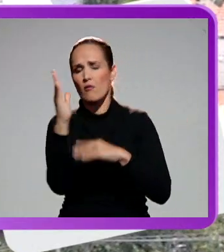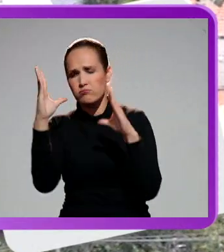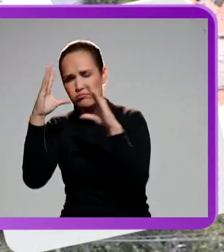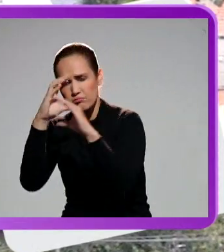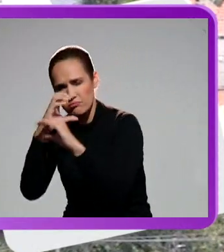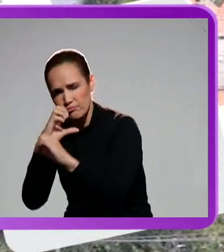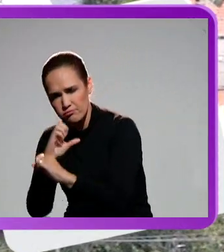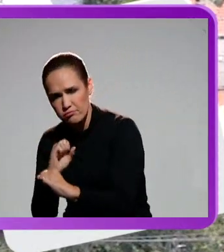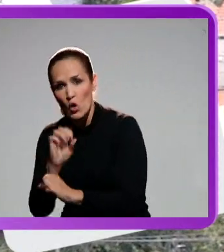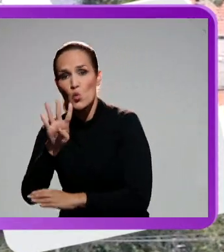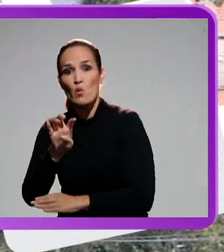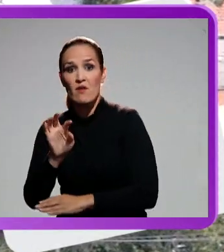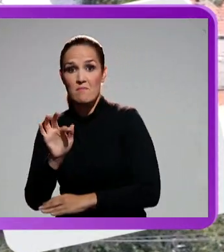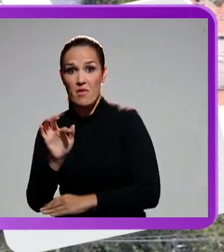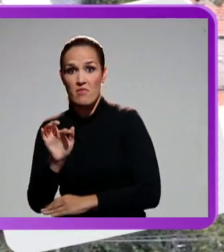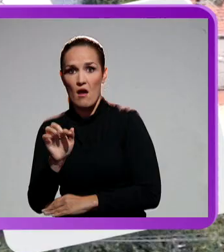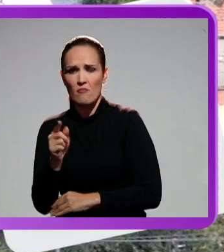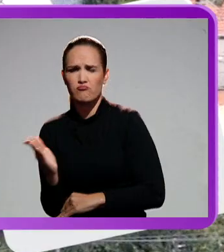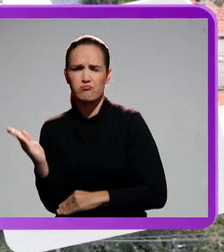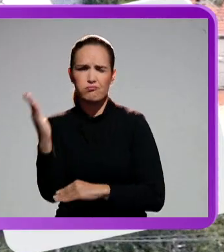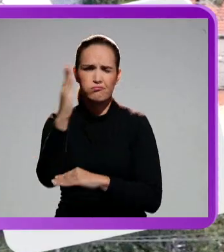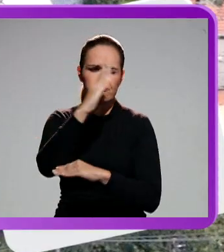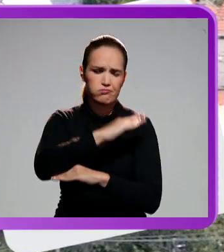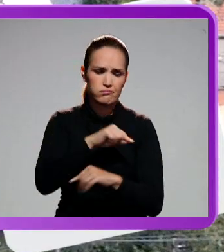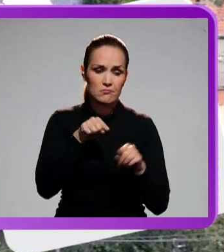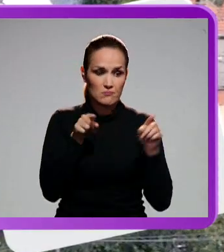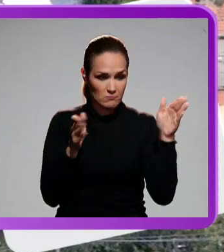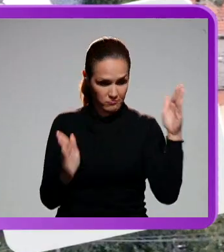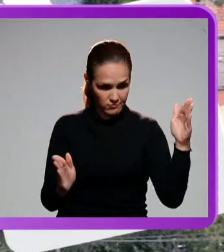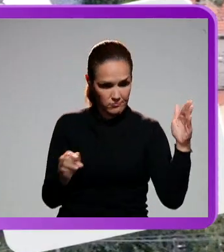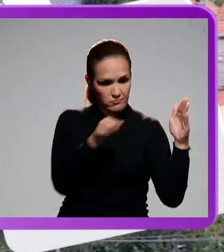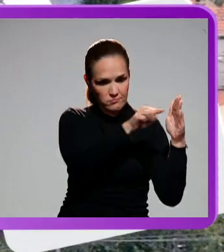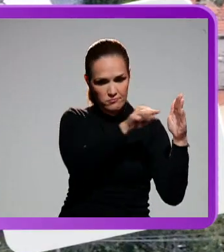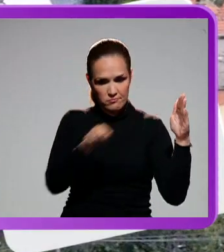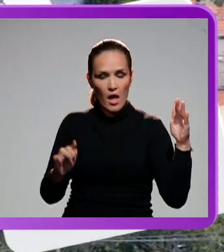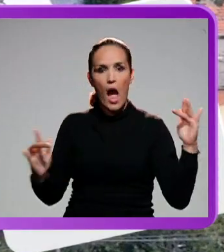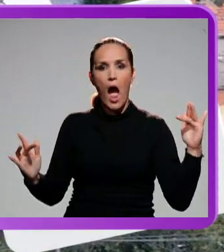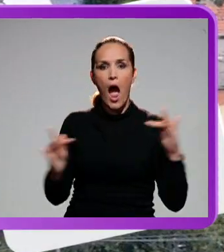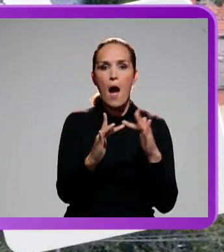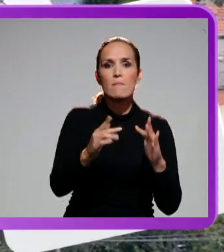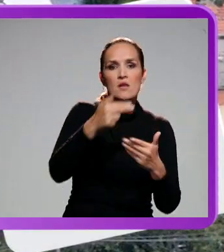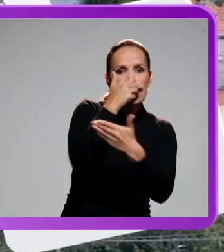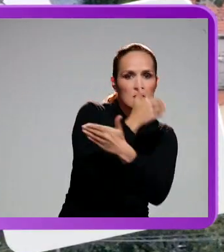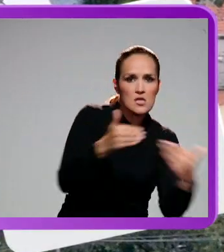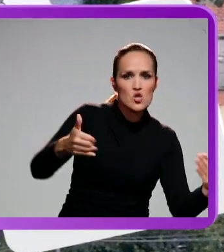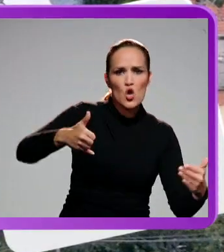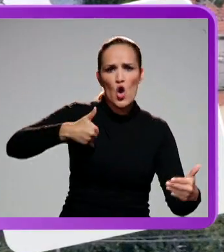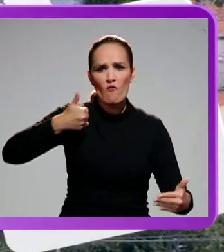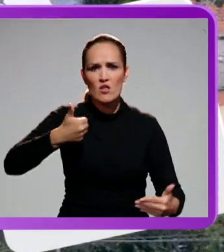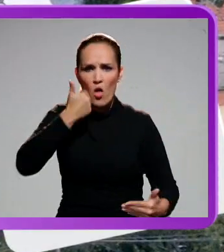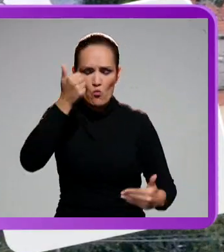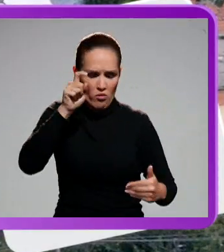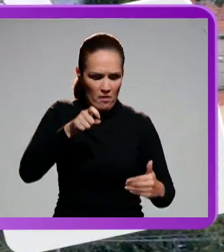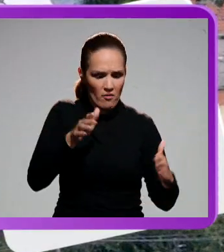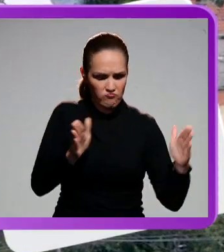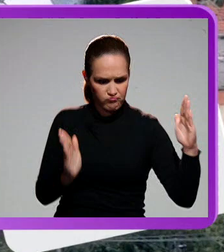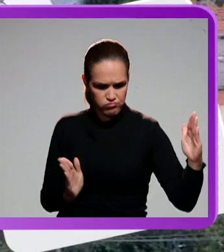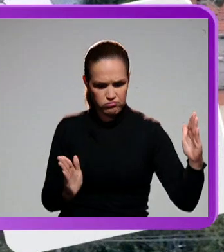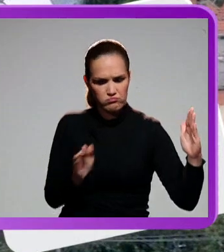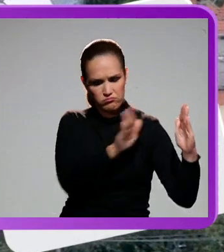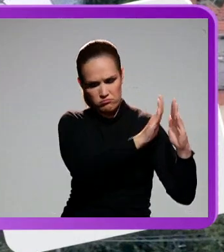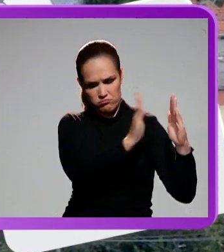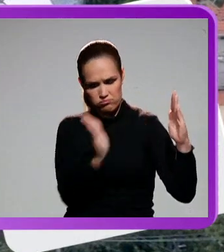En esa franja se supone que todos los contenidos tienen que ser aptos para el público. Nosotros tenemos efectivamente una franja